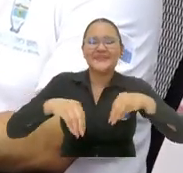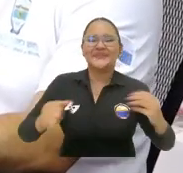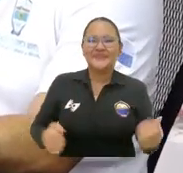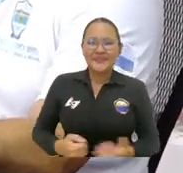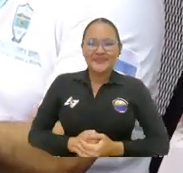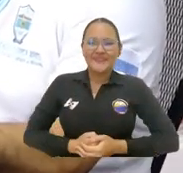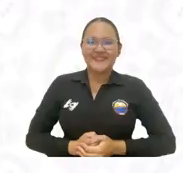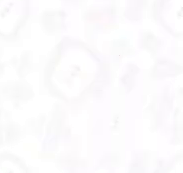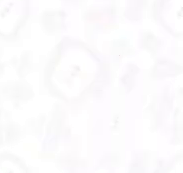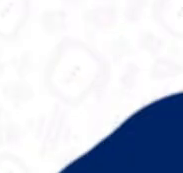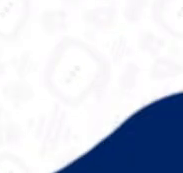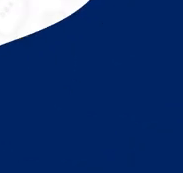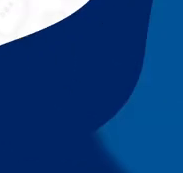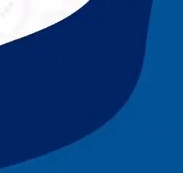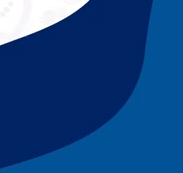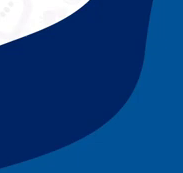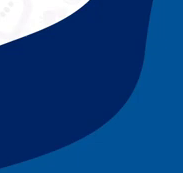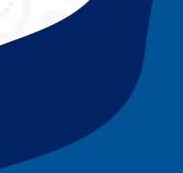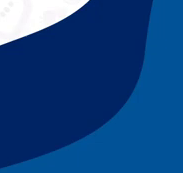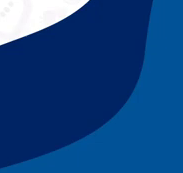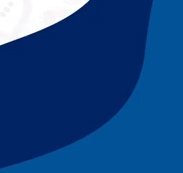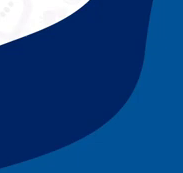fundamental en su construcción.